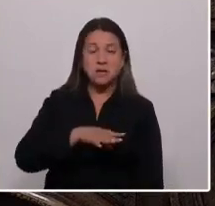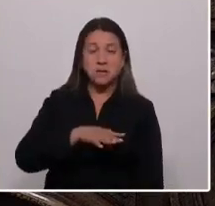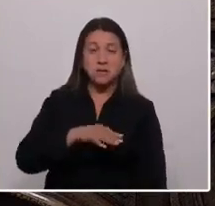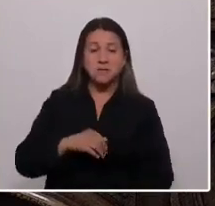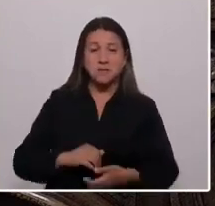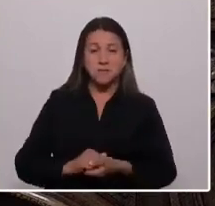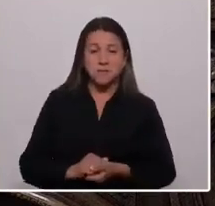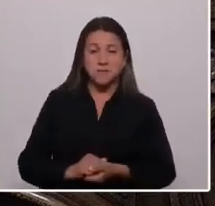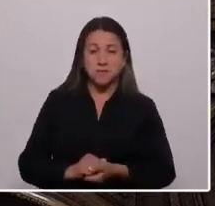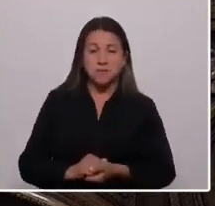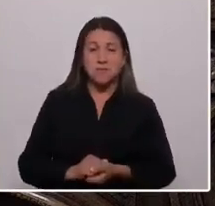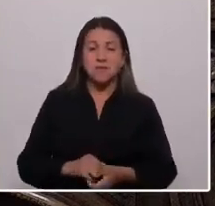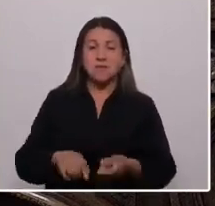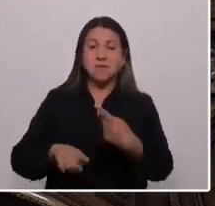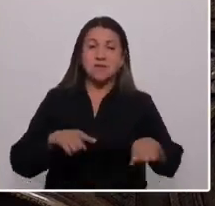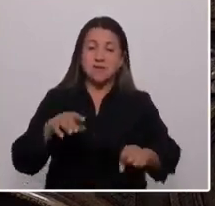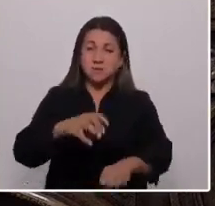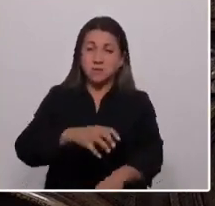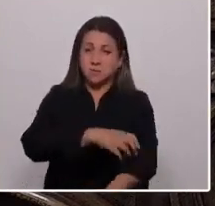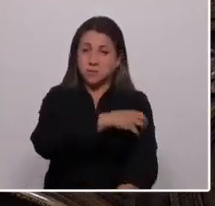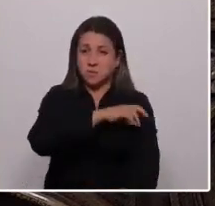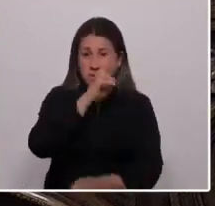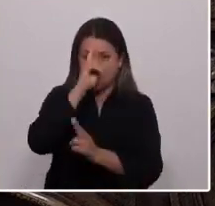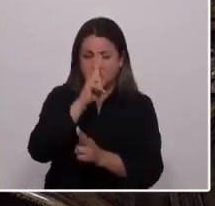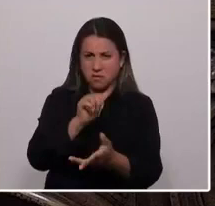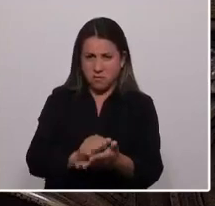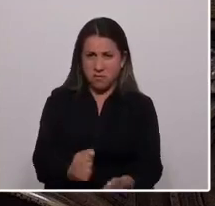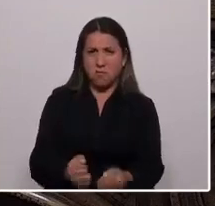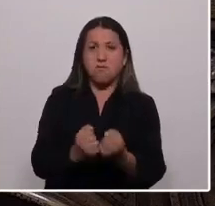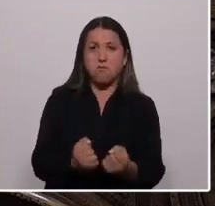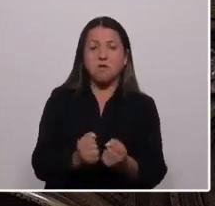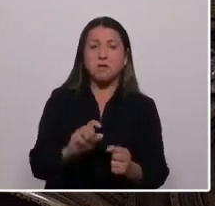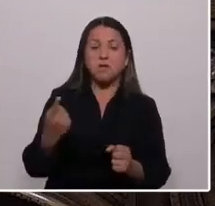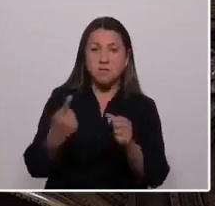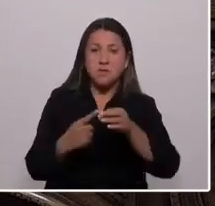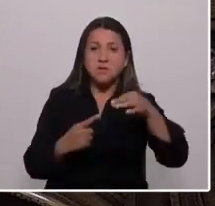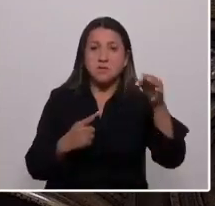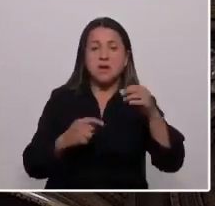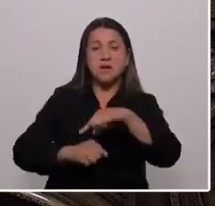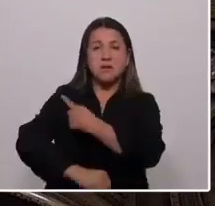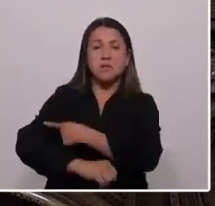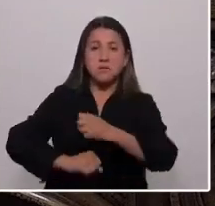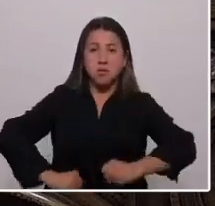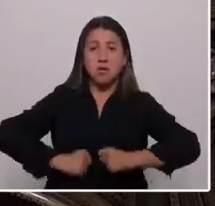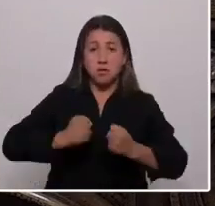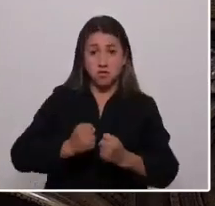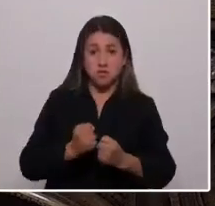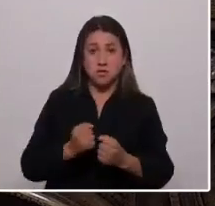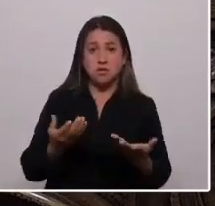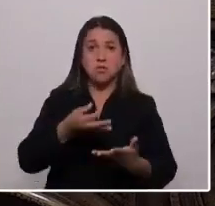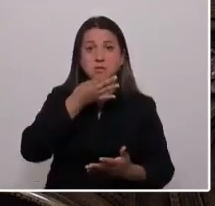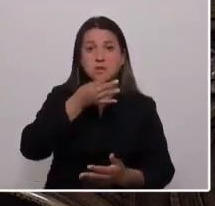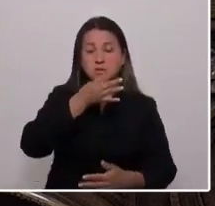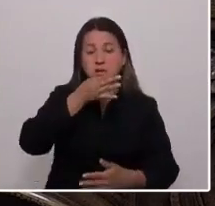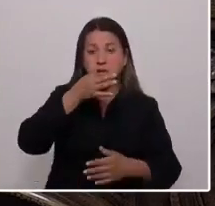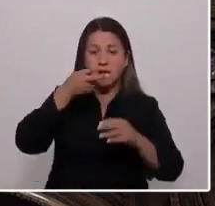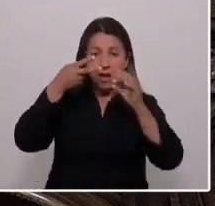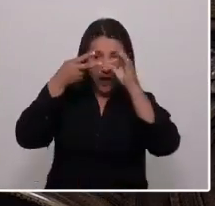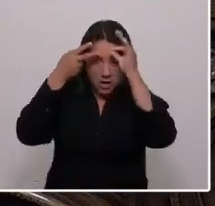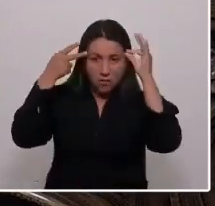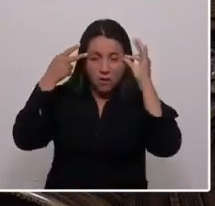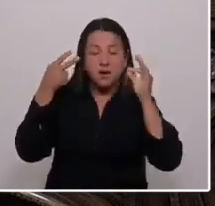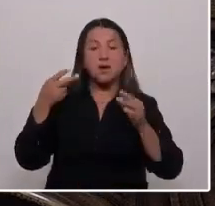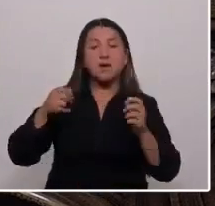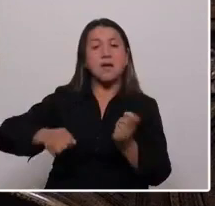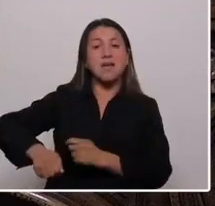de remotas naciones, respetada por fuerte, principal y poderosa, como dice Alonso de Ercilla, la Araucana. Defendiendo un Chile que